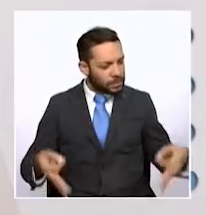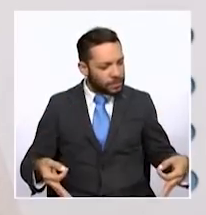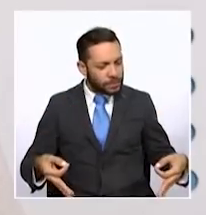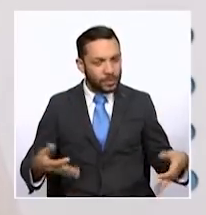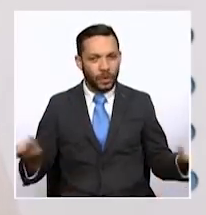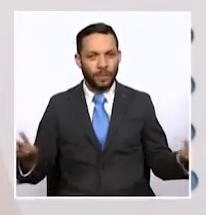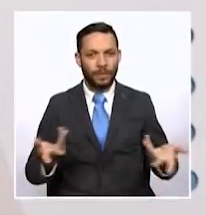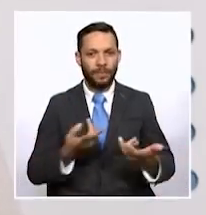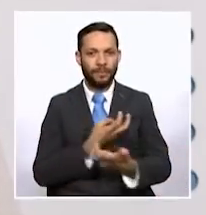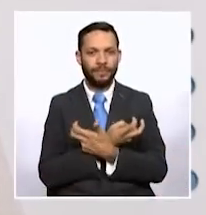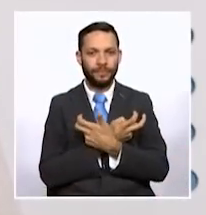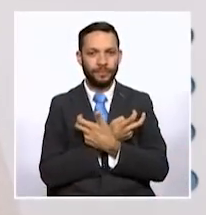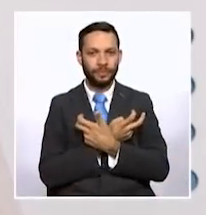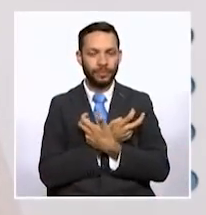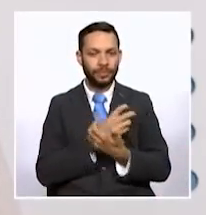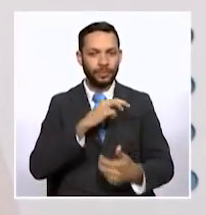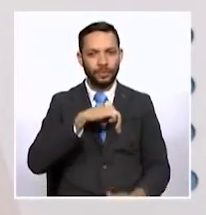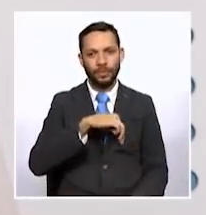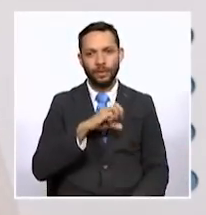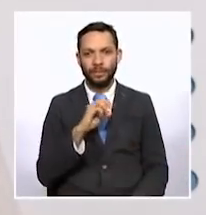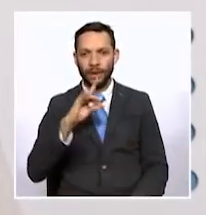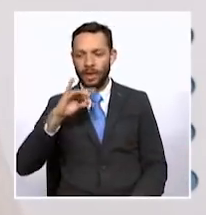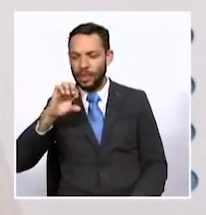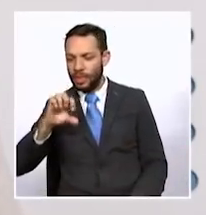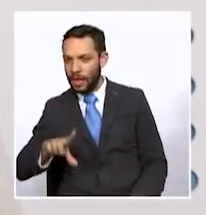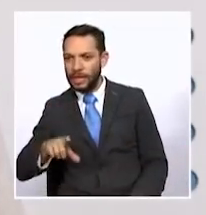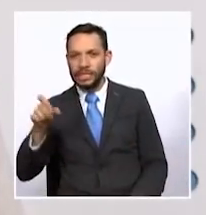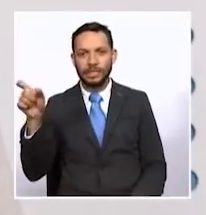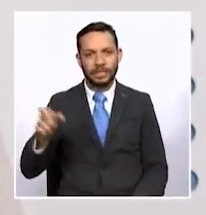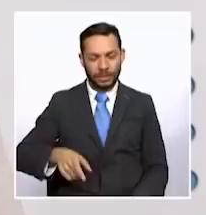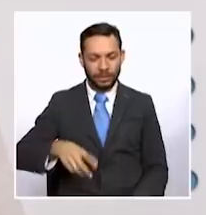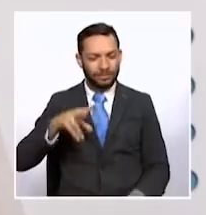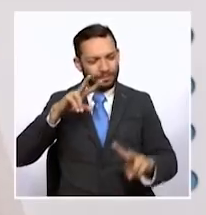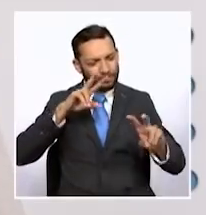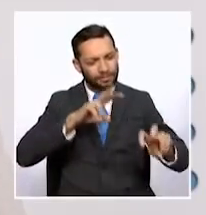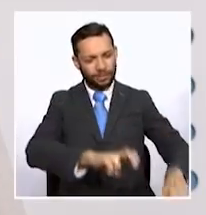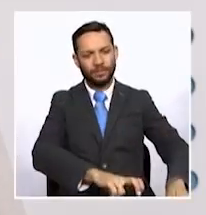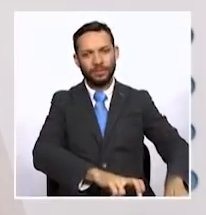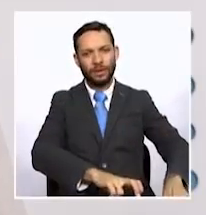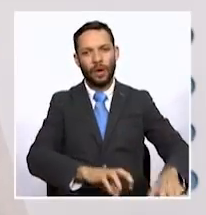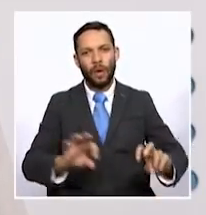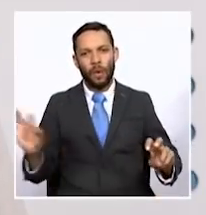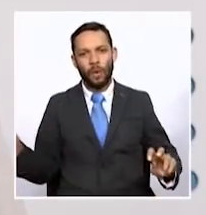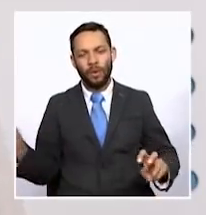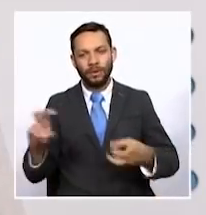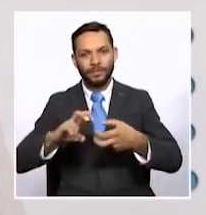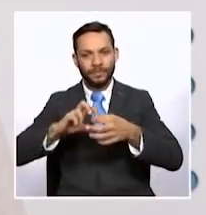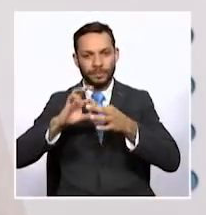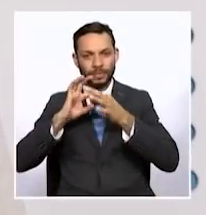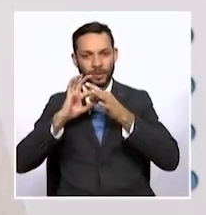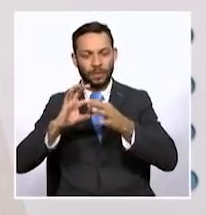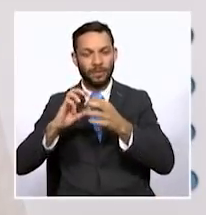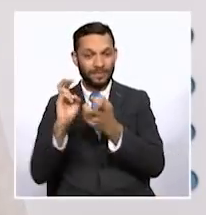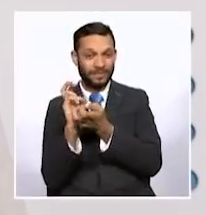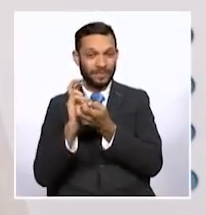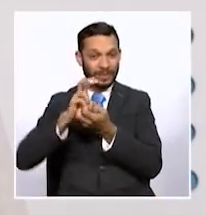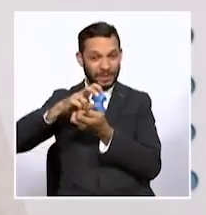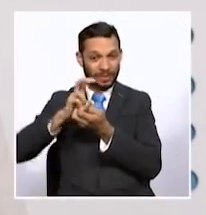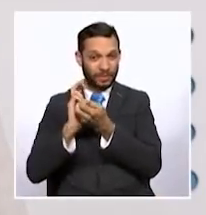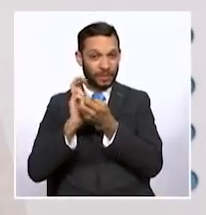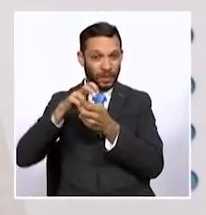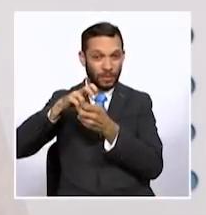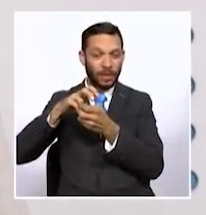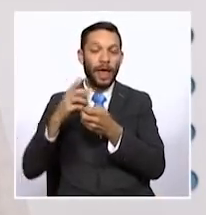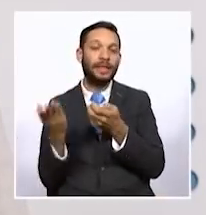cuerno posterior del menisco medial, necesitamos una resonancia. Igualmente, si queremos diagnosticar una lesión del ligamento cruzado o de uno de los ligamentos colaterales,